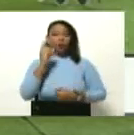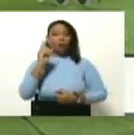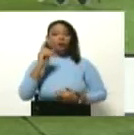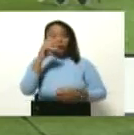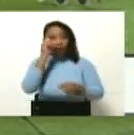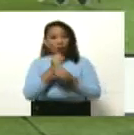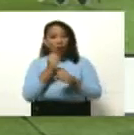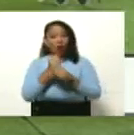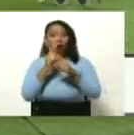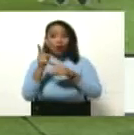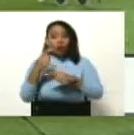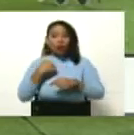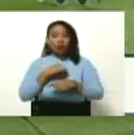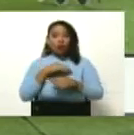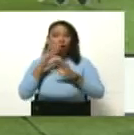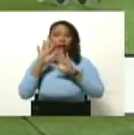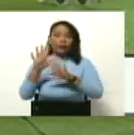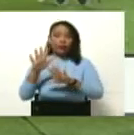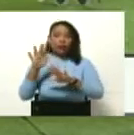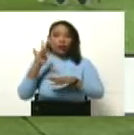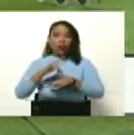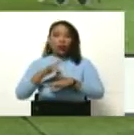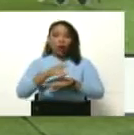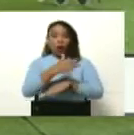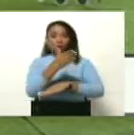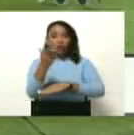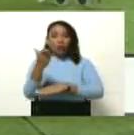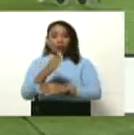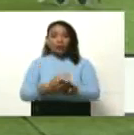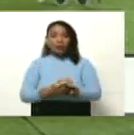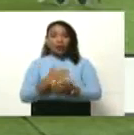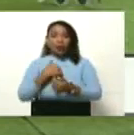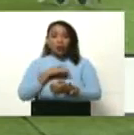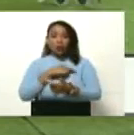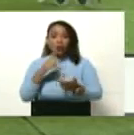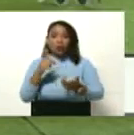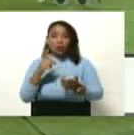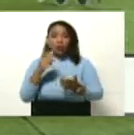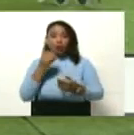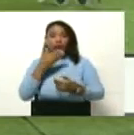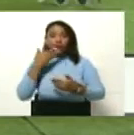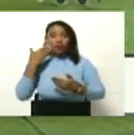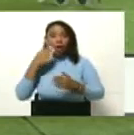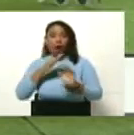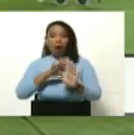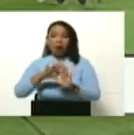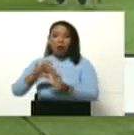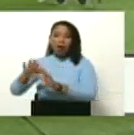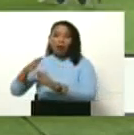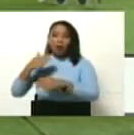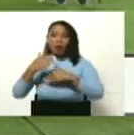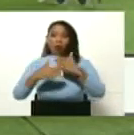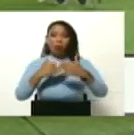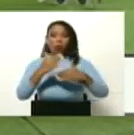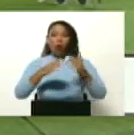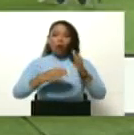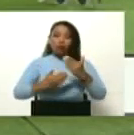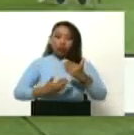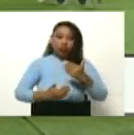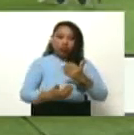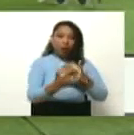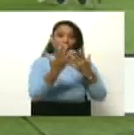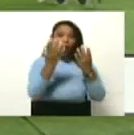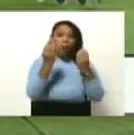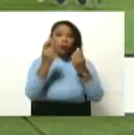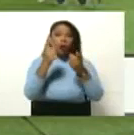Bueno, a eso nos toca a ustedes, nos toca a nosotros, les toca a ustedes. Nosotros, modestia aparte, hemos ido avanzando para que muchos,